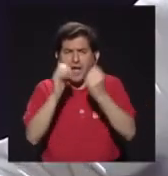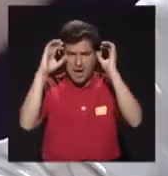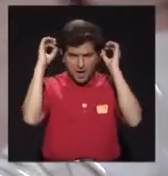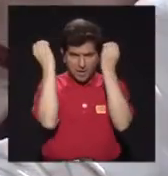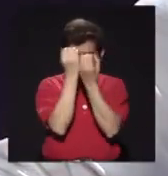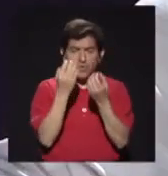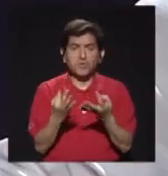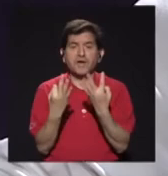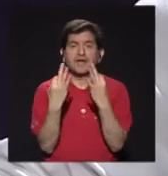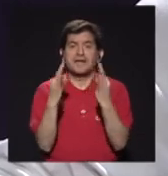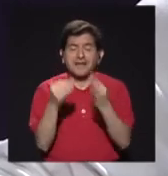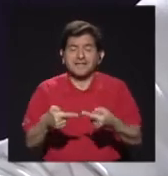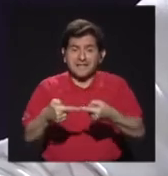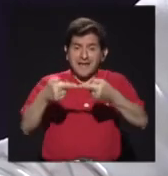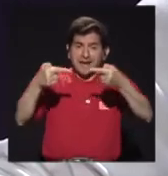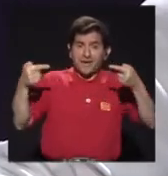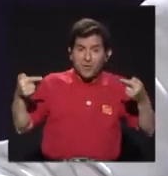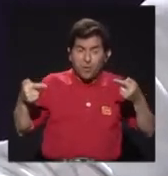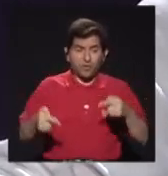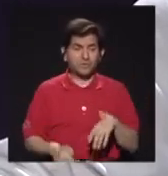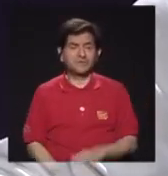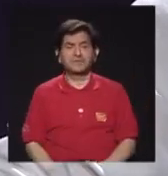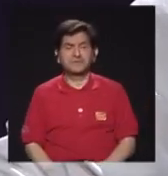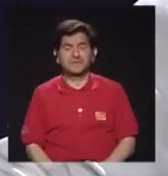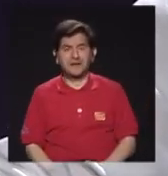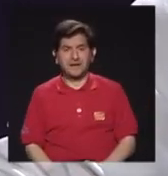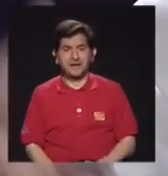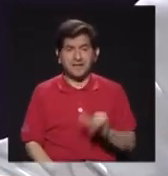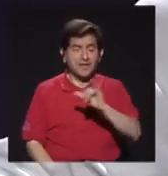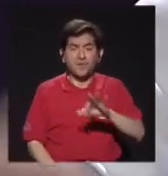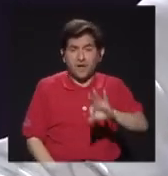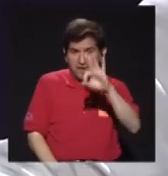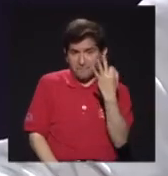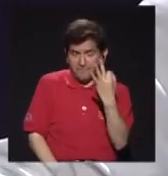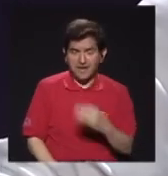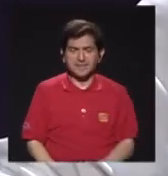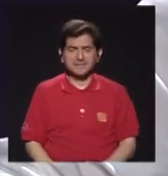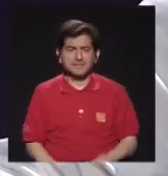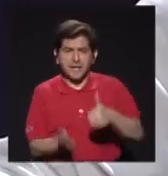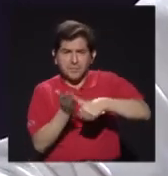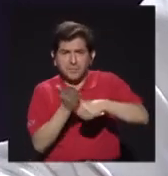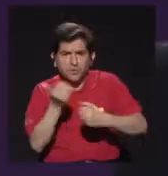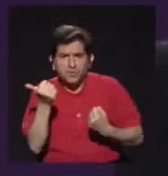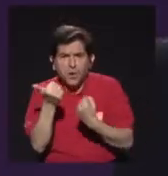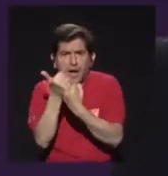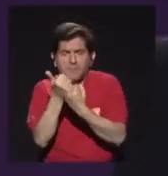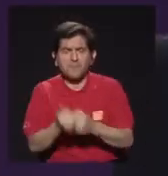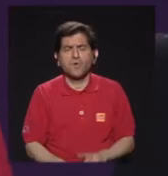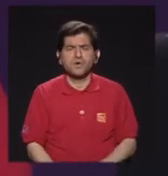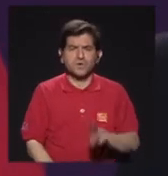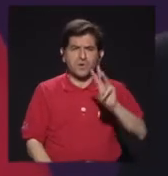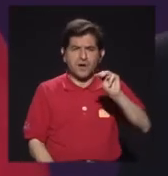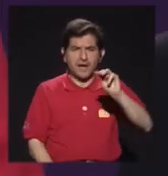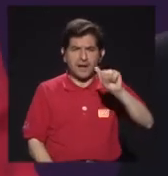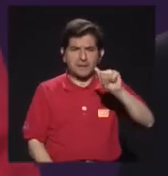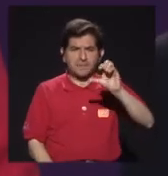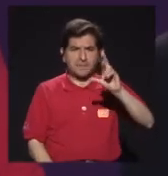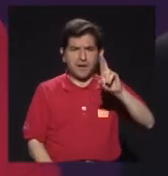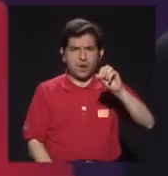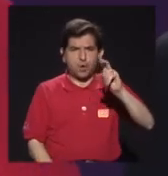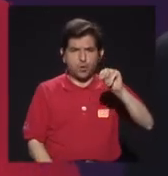no quedara un poco al estilo francia luego que se vota por macro para que no quede el frente nacional una diadema decir exactamente que el